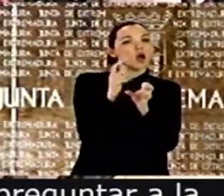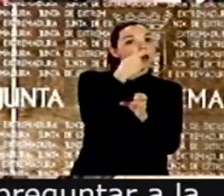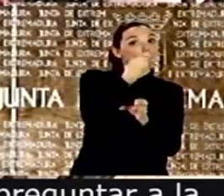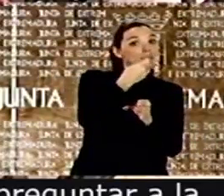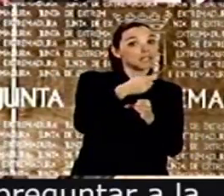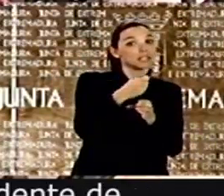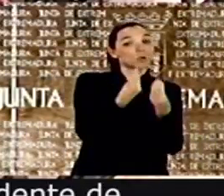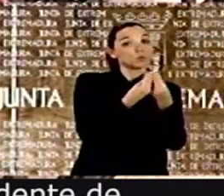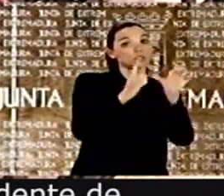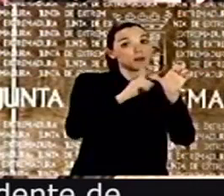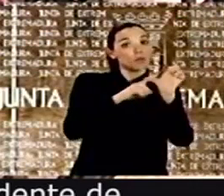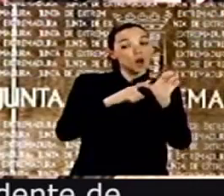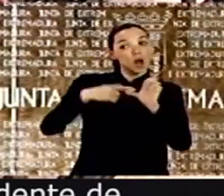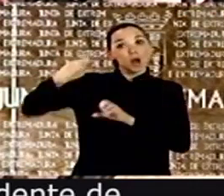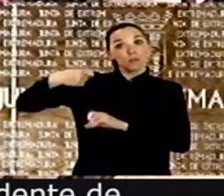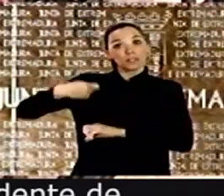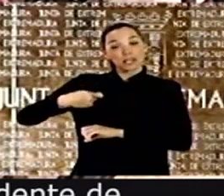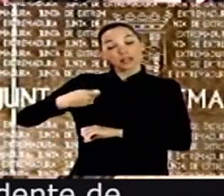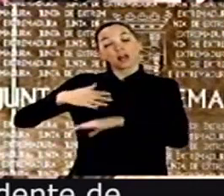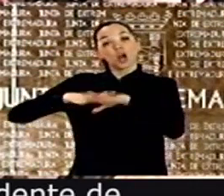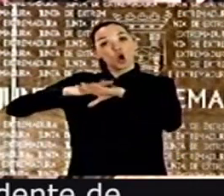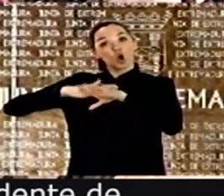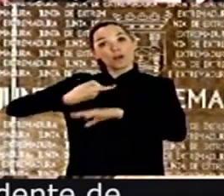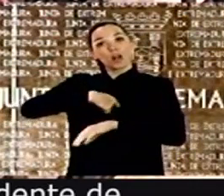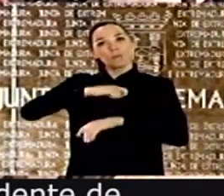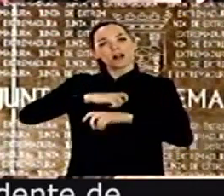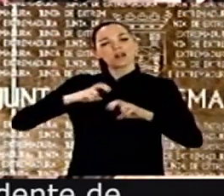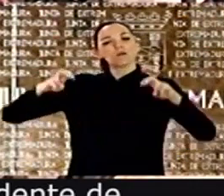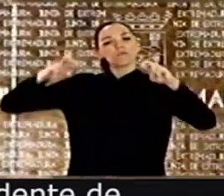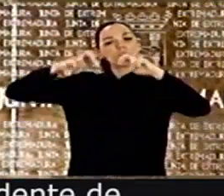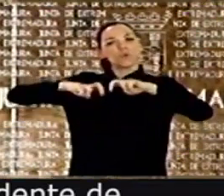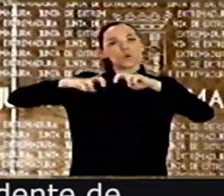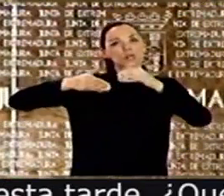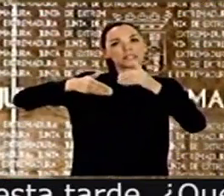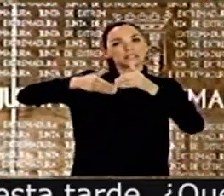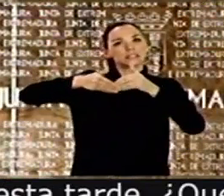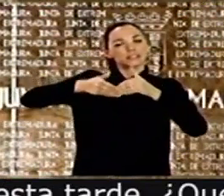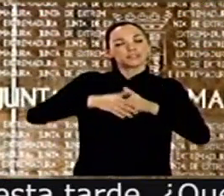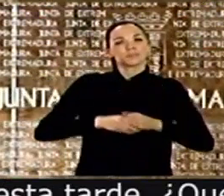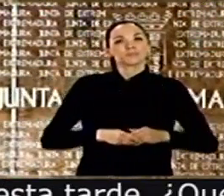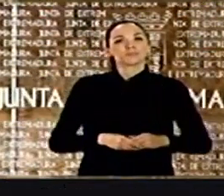del Gobierno español esta tarde. ¿Qué agenda hay?